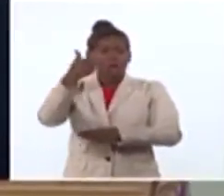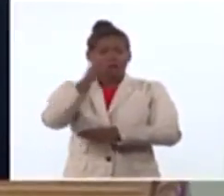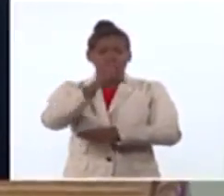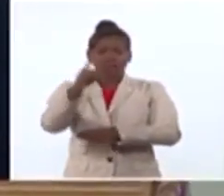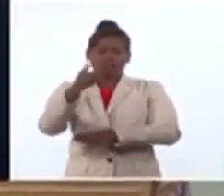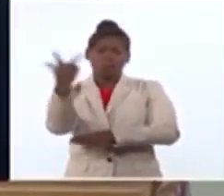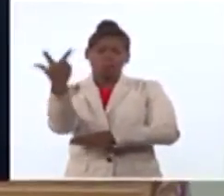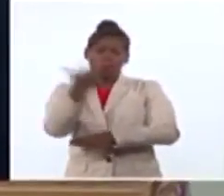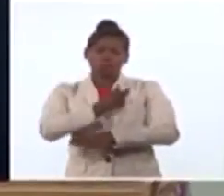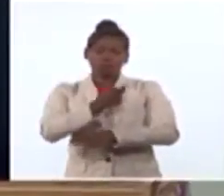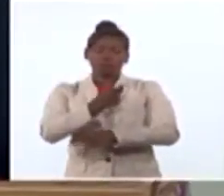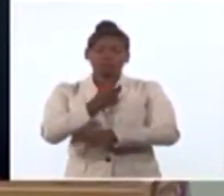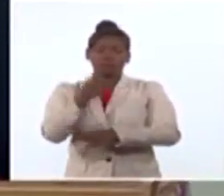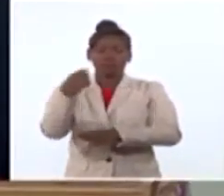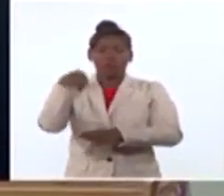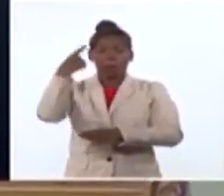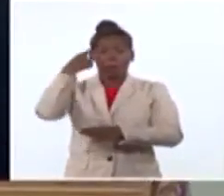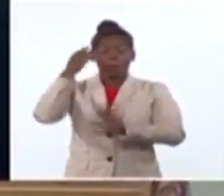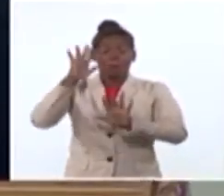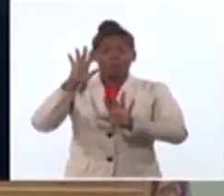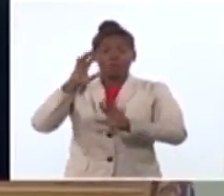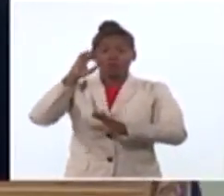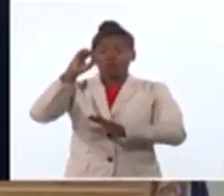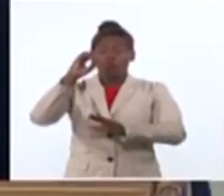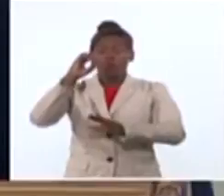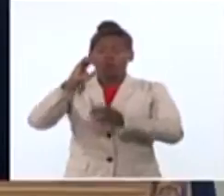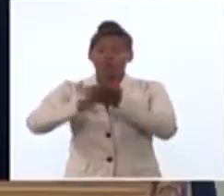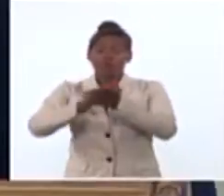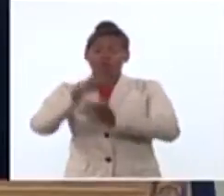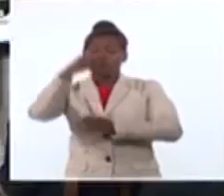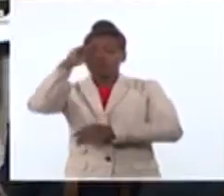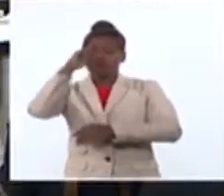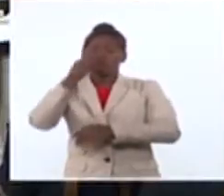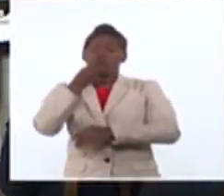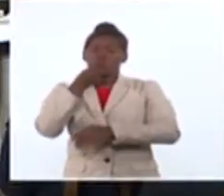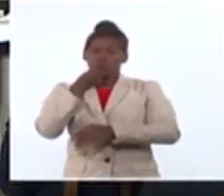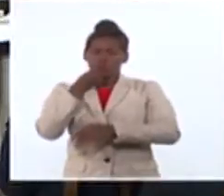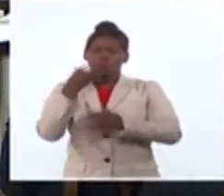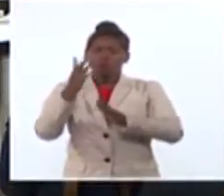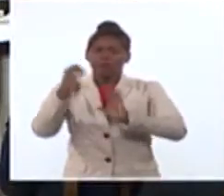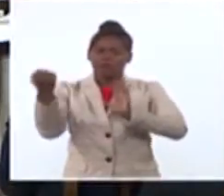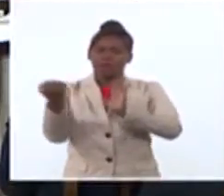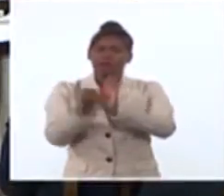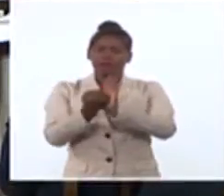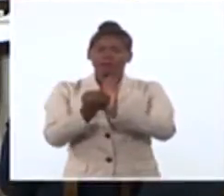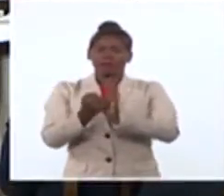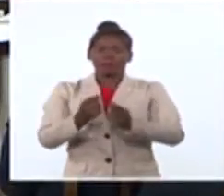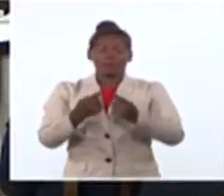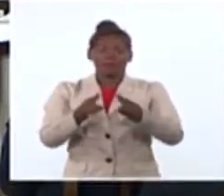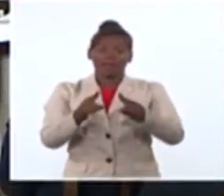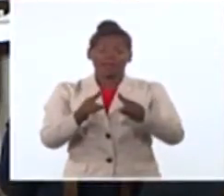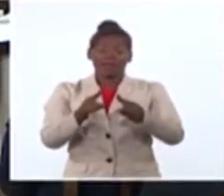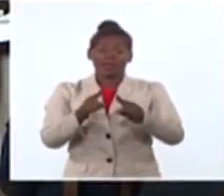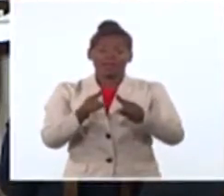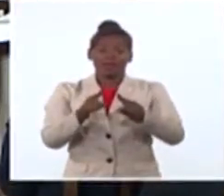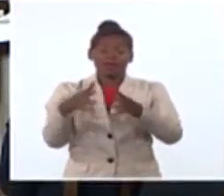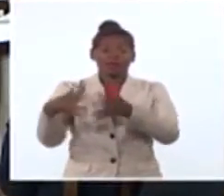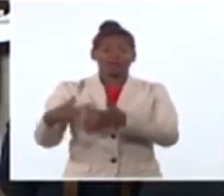con vacunas reconocidas internacionalmente. Pero no deja de ser